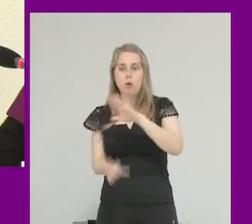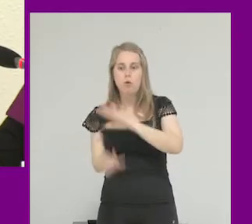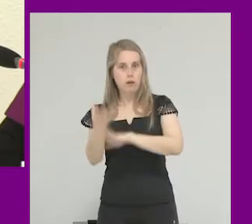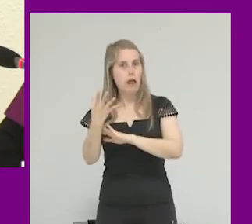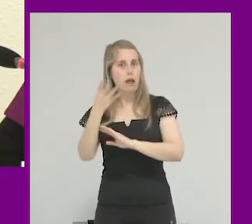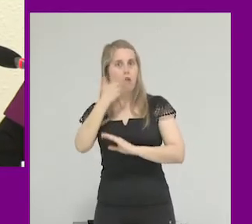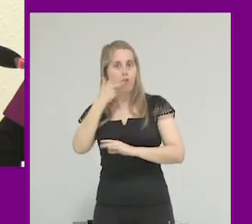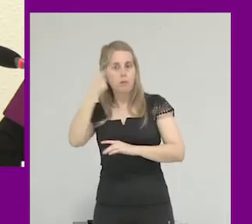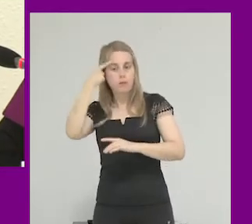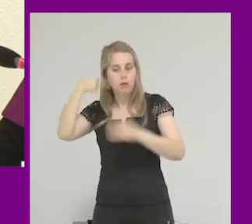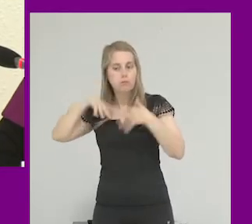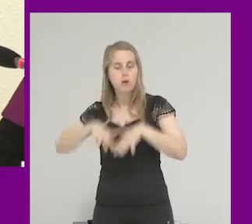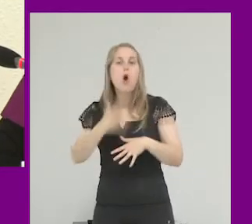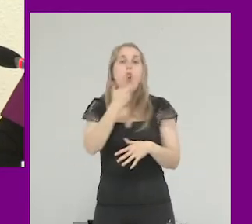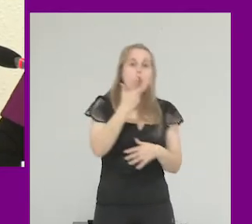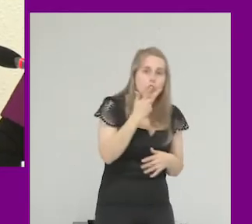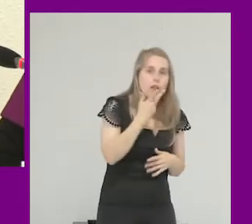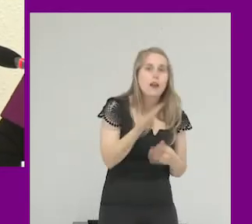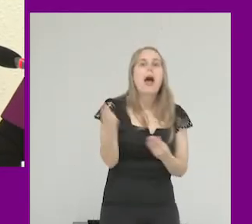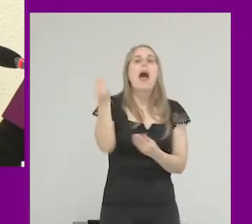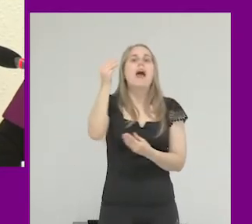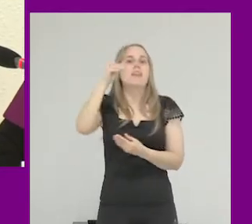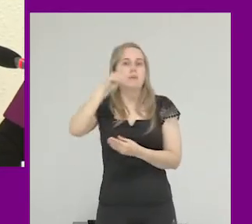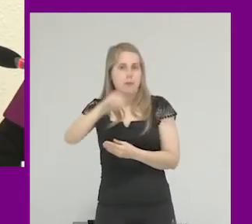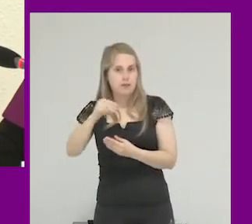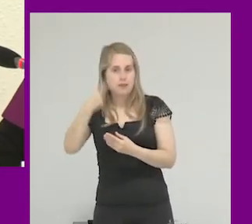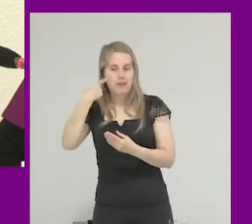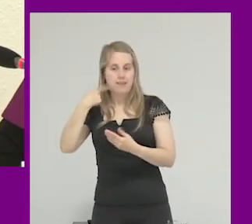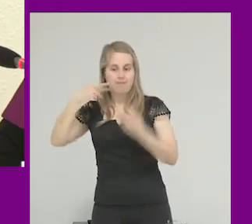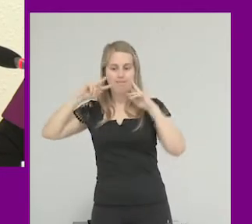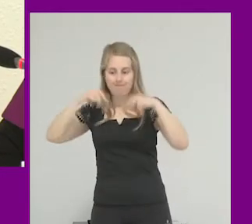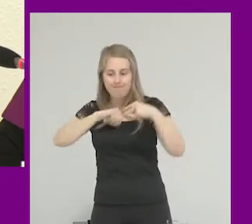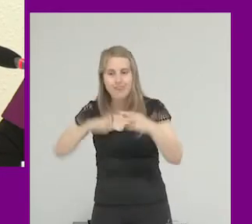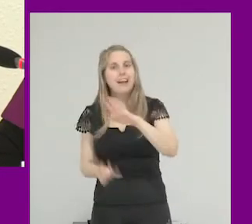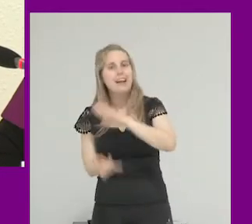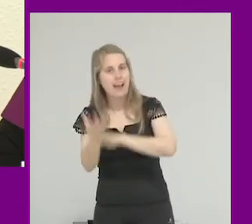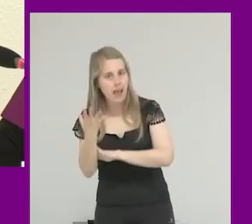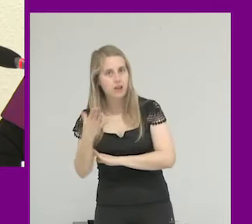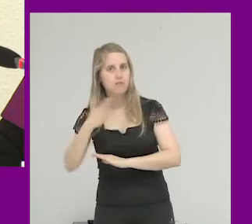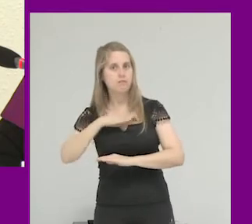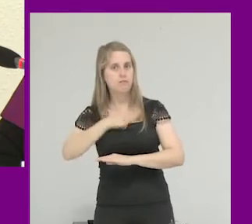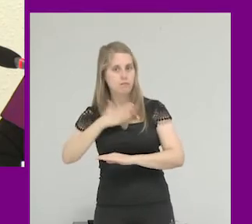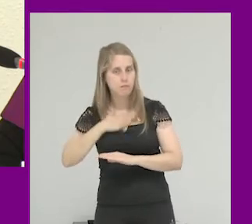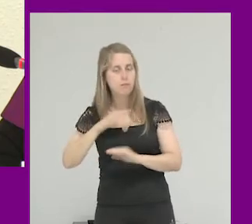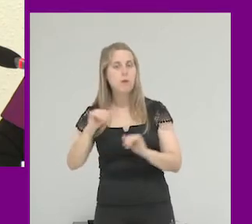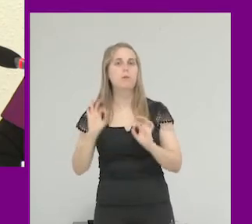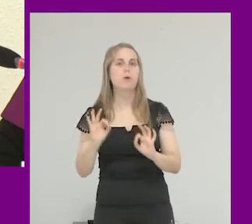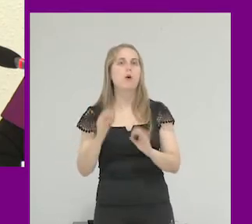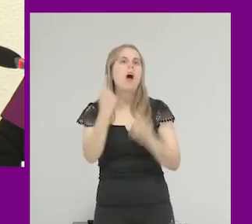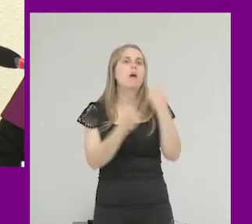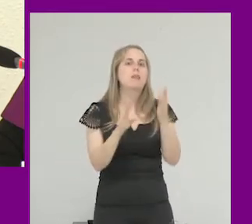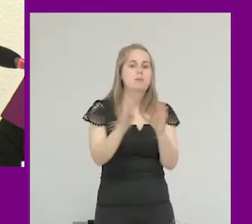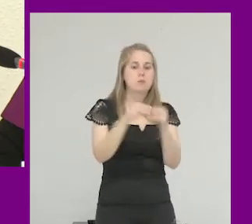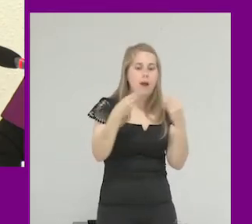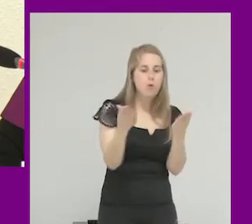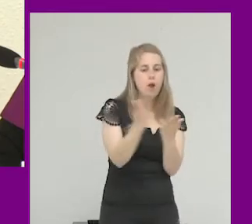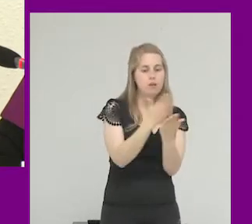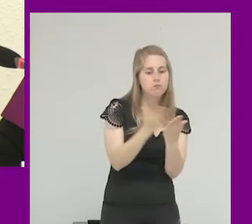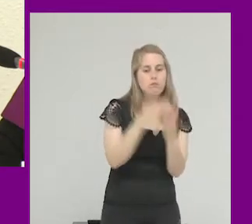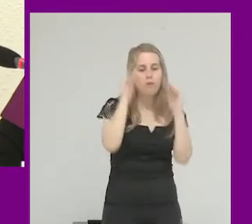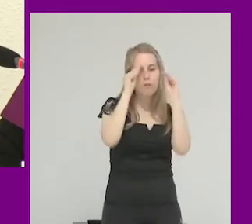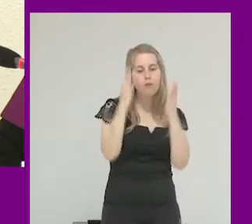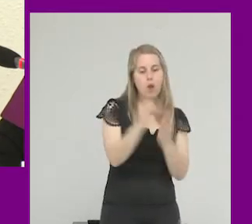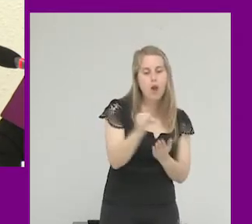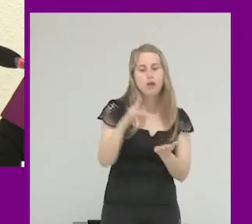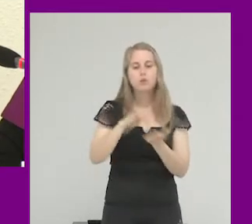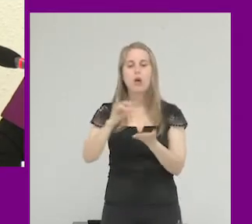de ese conocimiento, no solo que lo conocen, sino que además lo han creado. La universidad muchas veces pasa, bueno, pues hay manuales, tienes una formación, pero